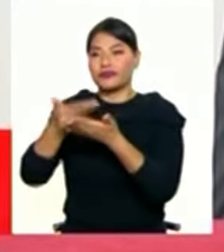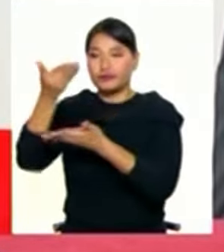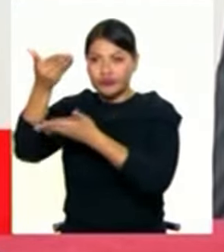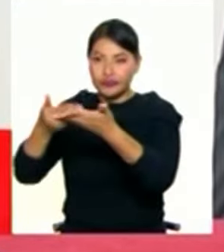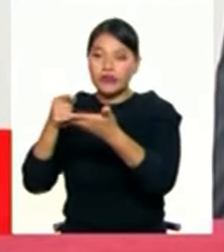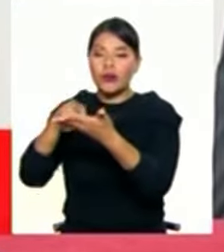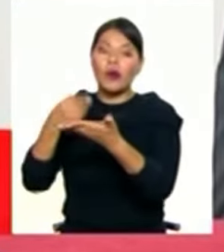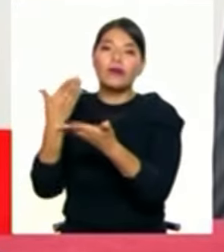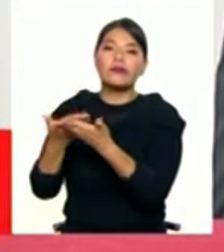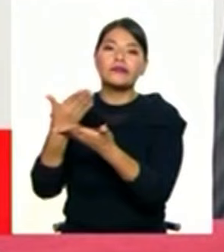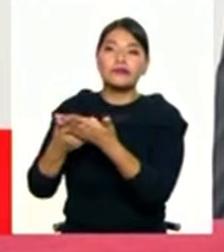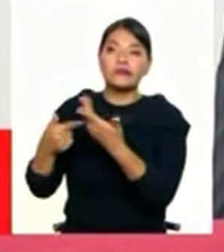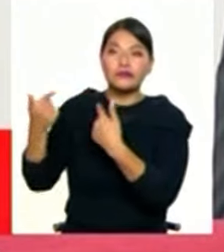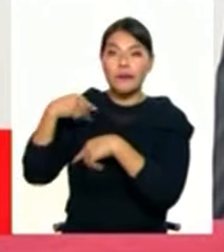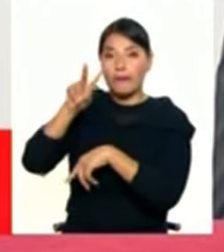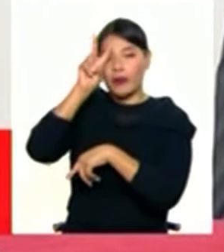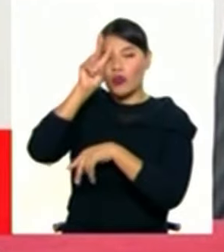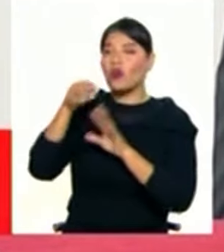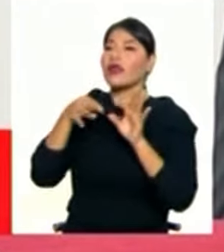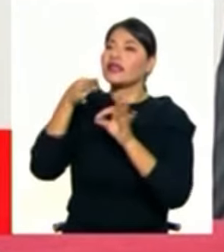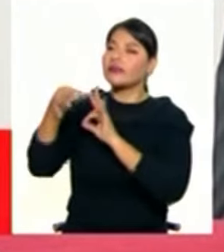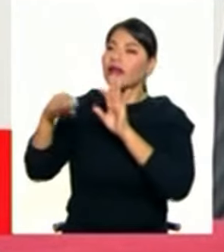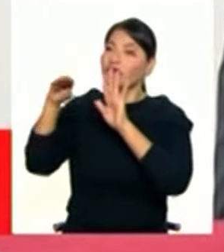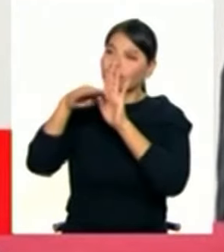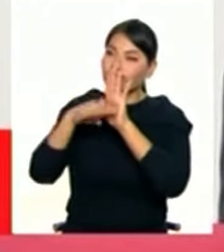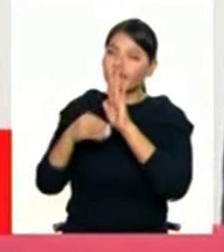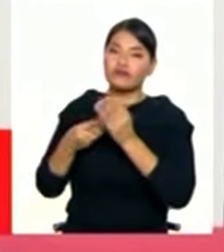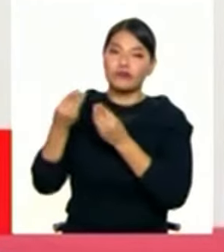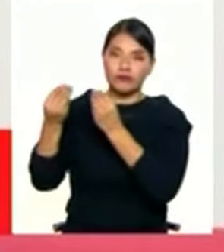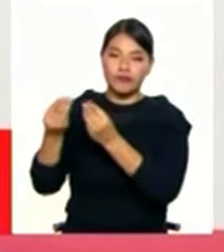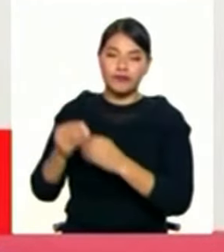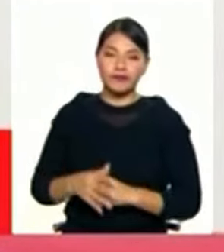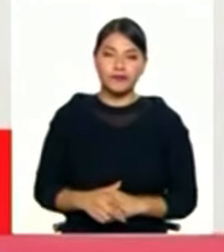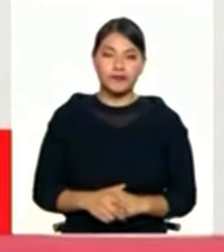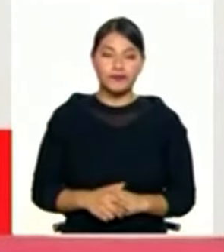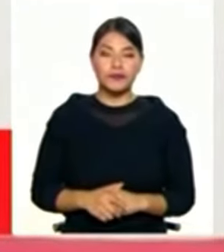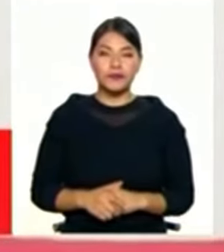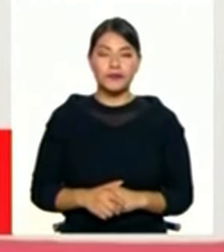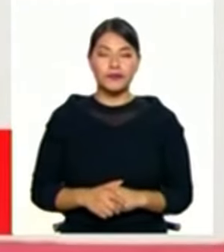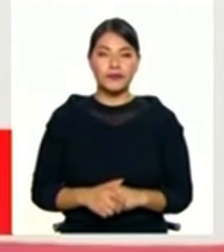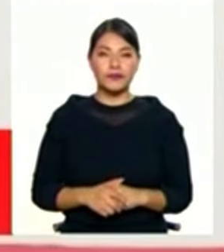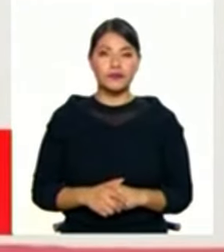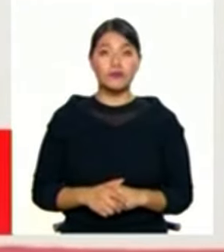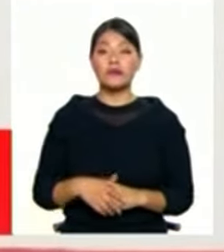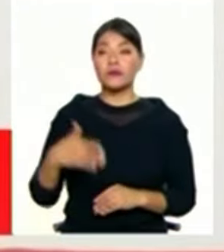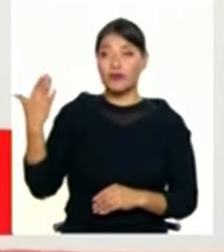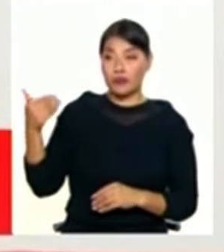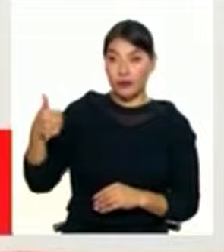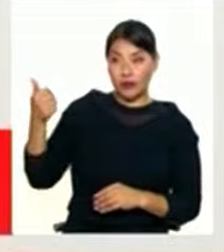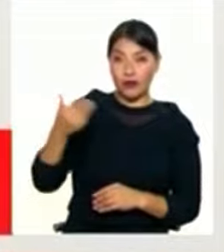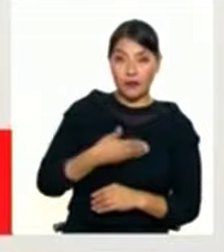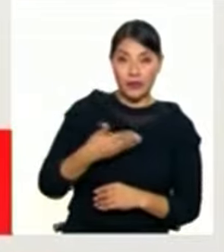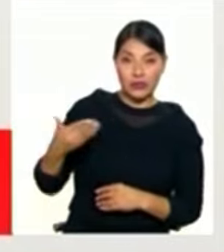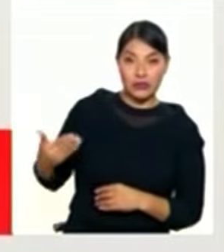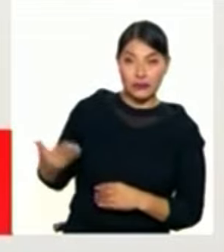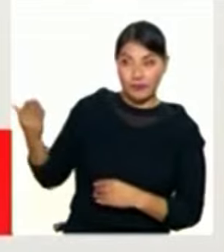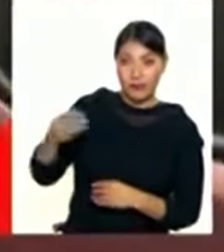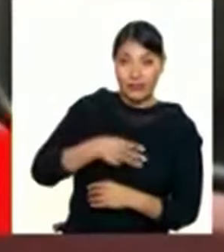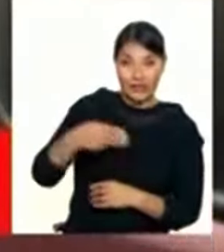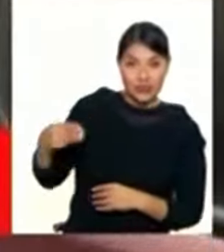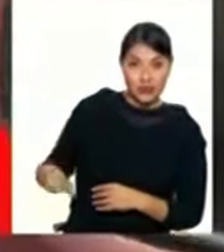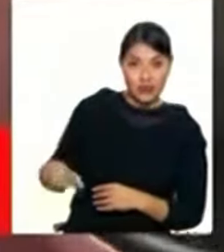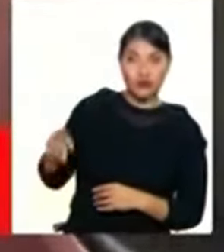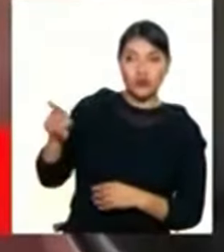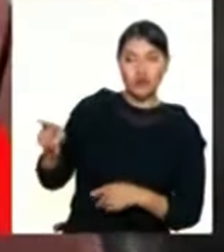preliminarmente la posición del Estado peruano respecto de estos hechos. De otro lado, el presidente del Consejo de Ministros aseveró que la